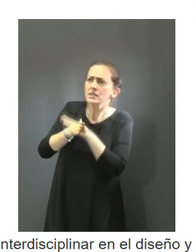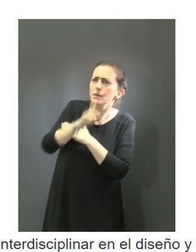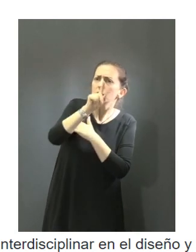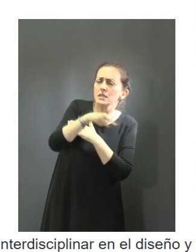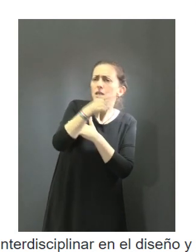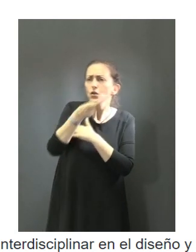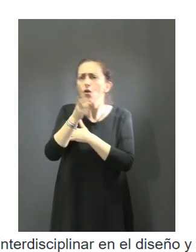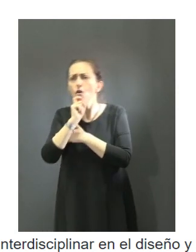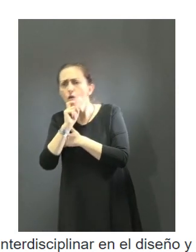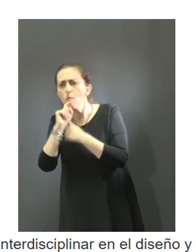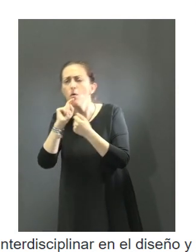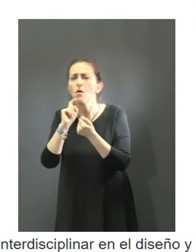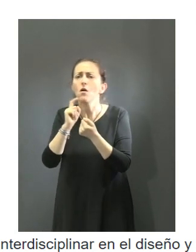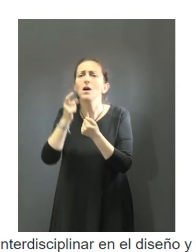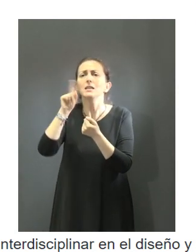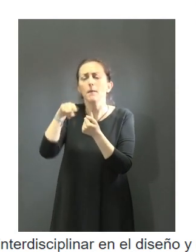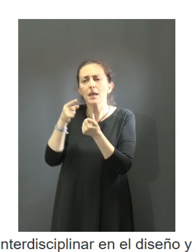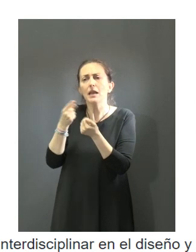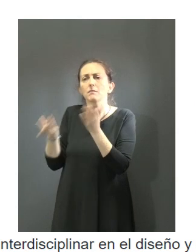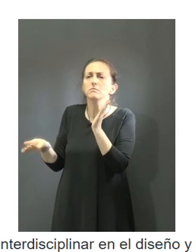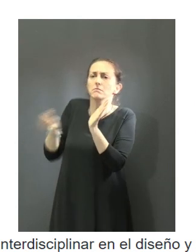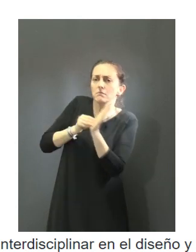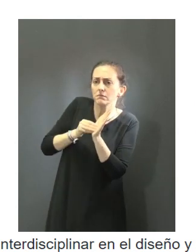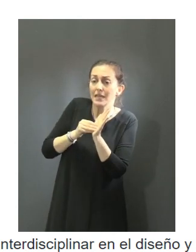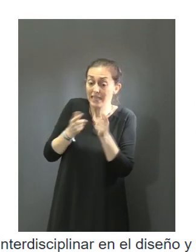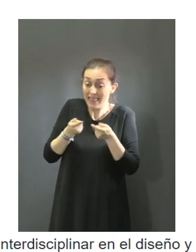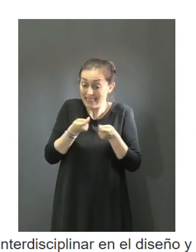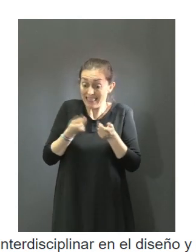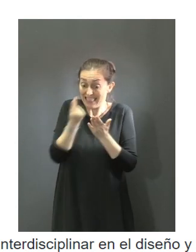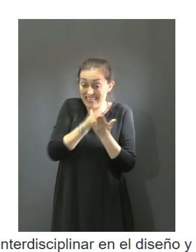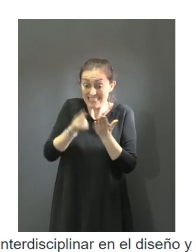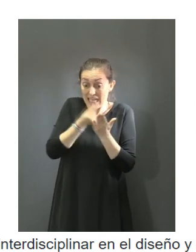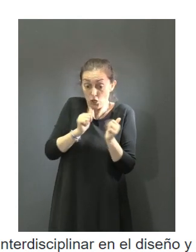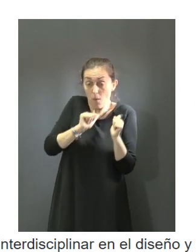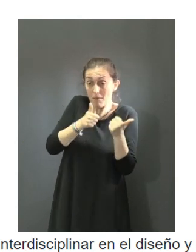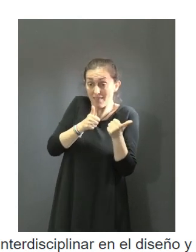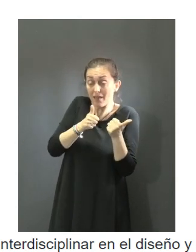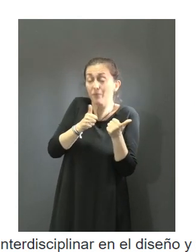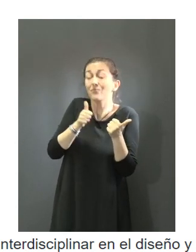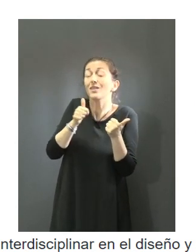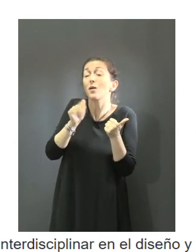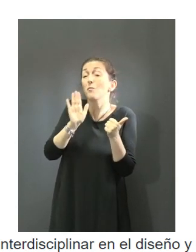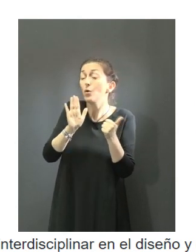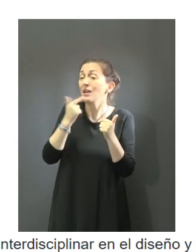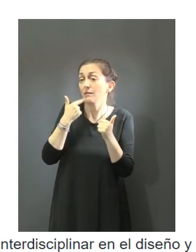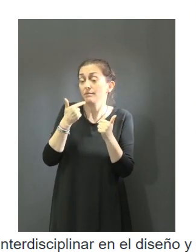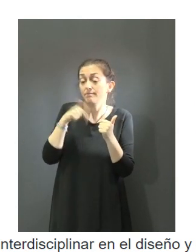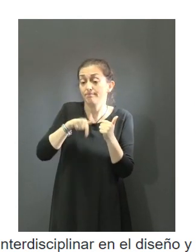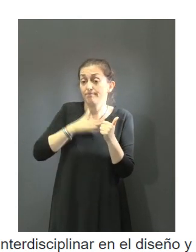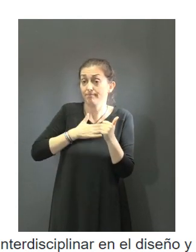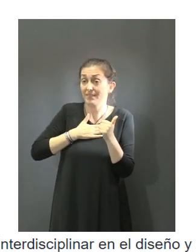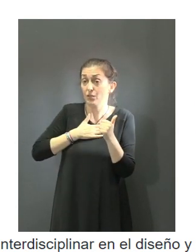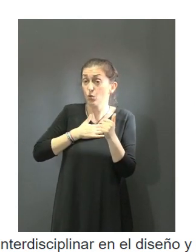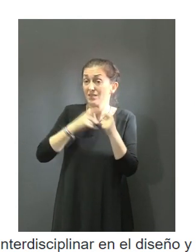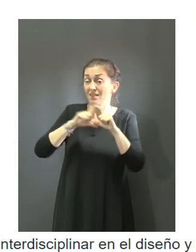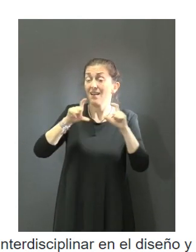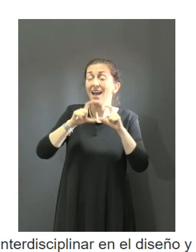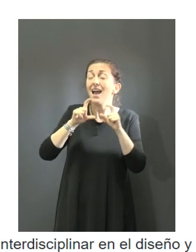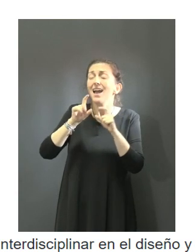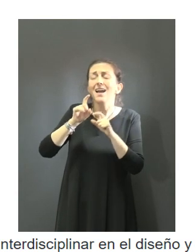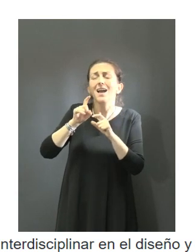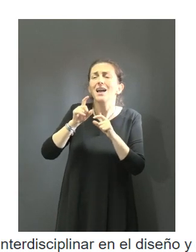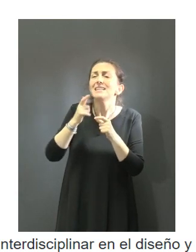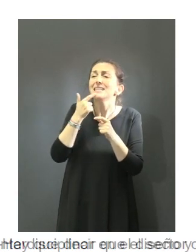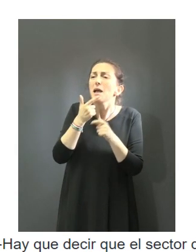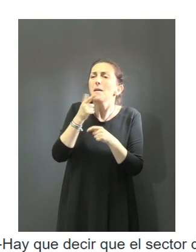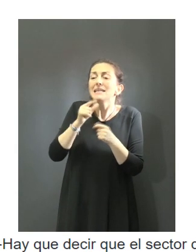accesibilidad, para que lo incluyan desde el momento del diseño, porque una cosa que tenemos clara desde Gali, es mucho más